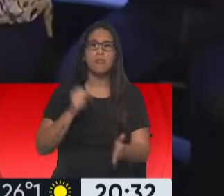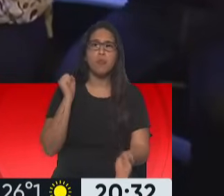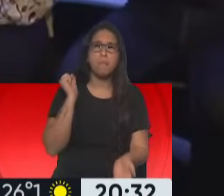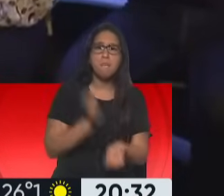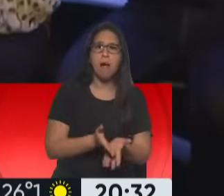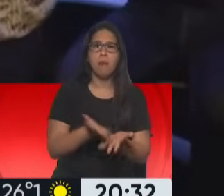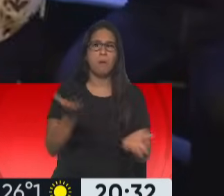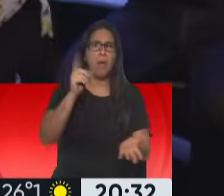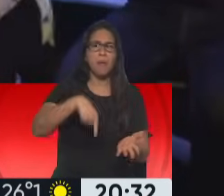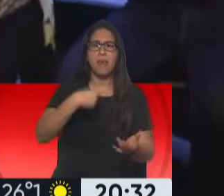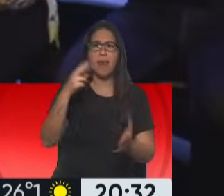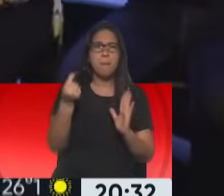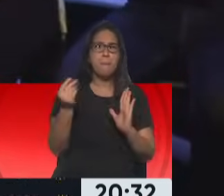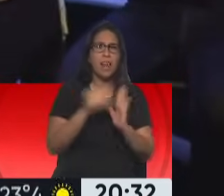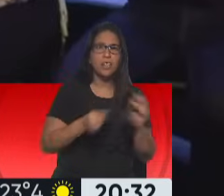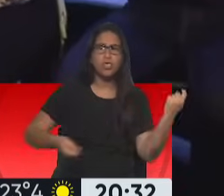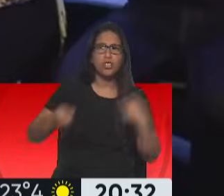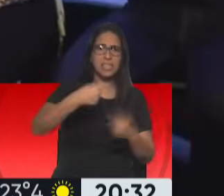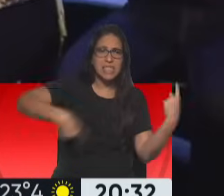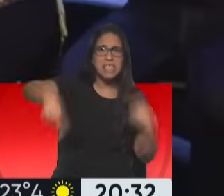señal de precios que mueve a todo el sistema.